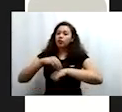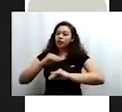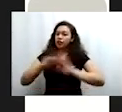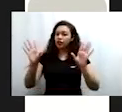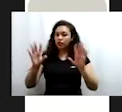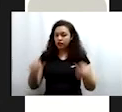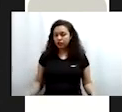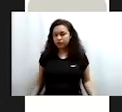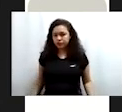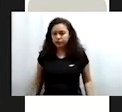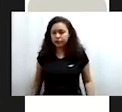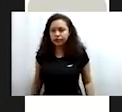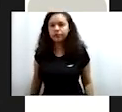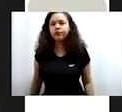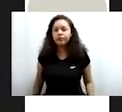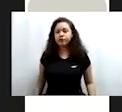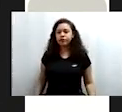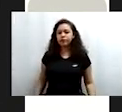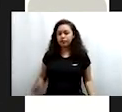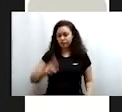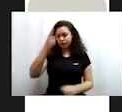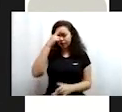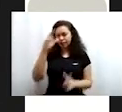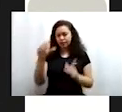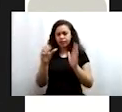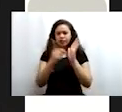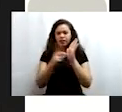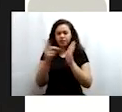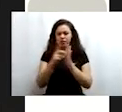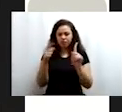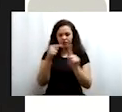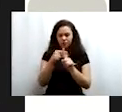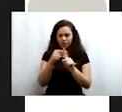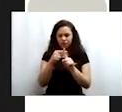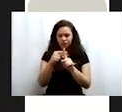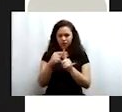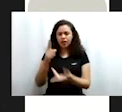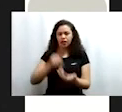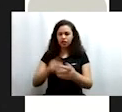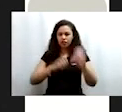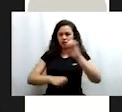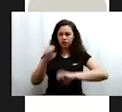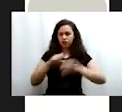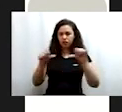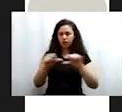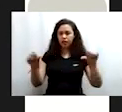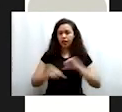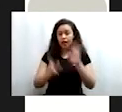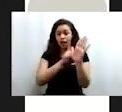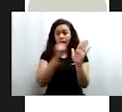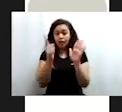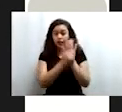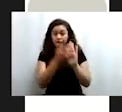Recordemos que el departamento, hay un departamento específico también dentro de las empresas que es el área legal y es